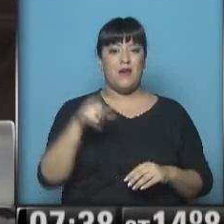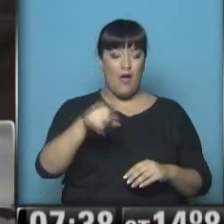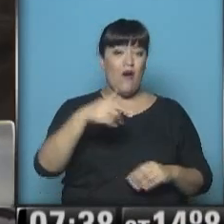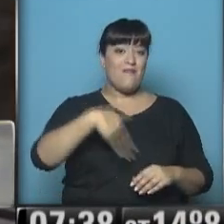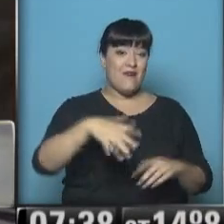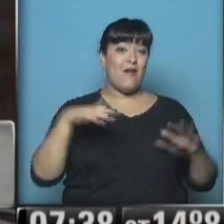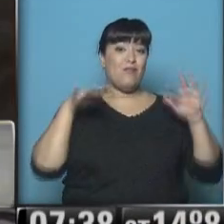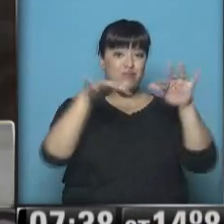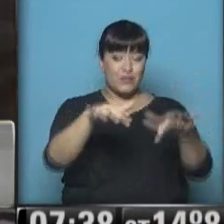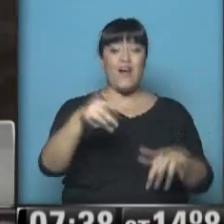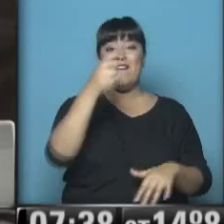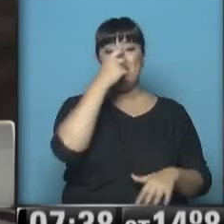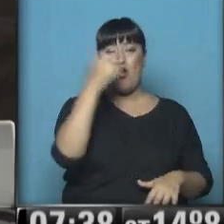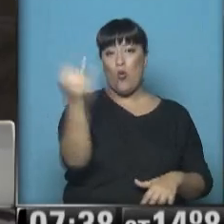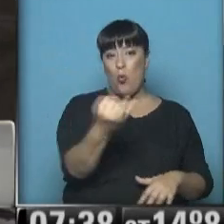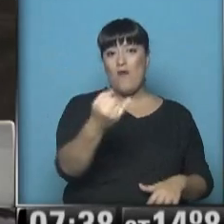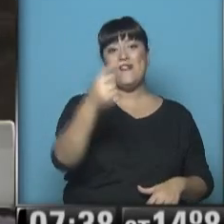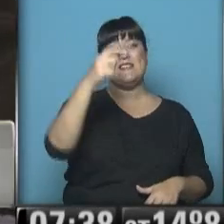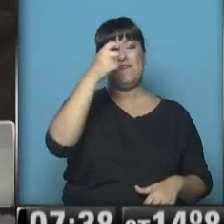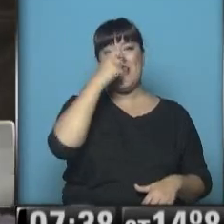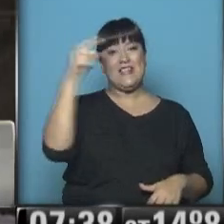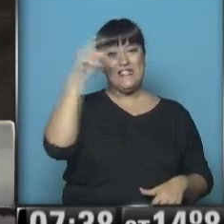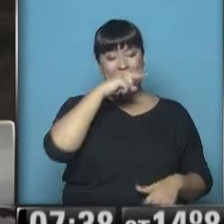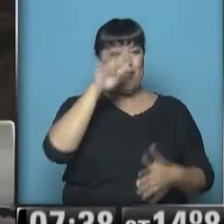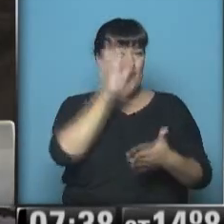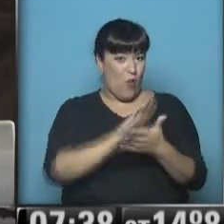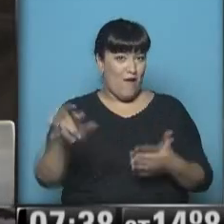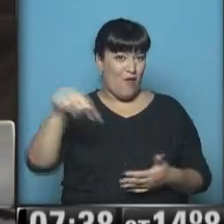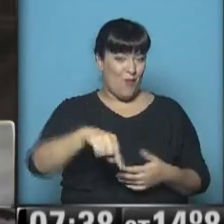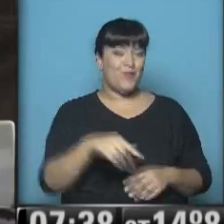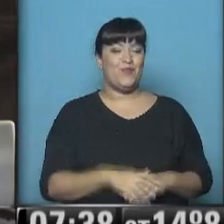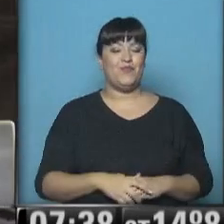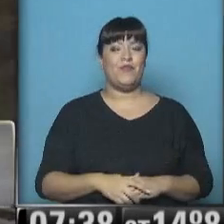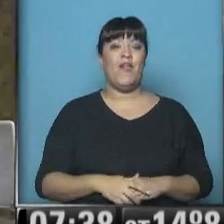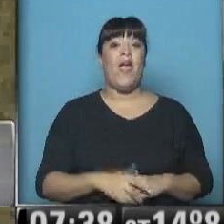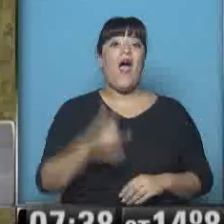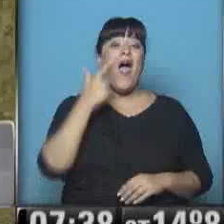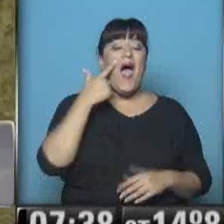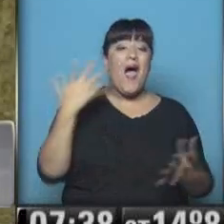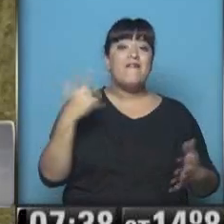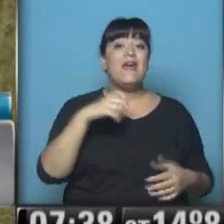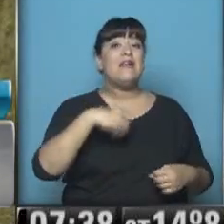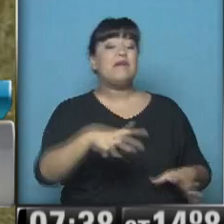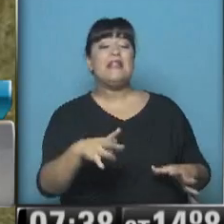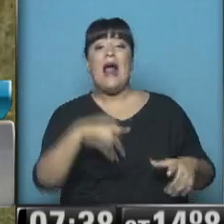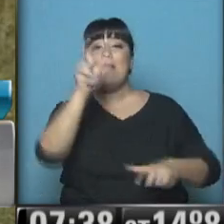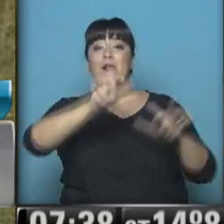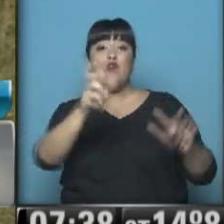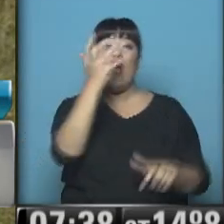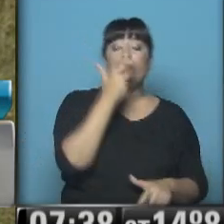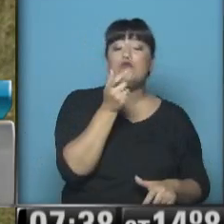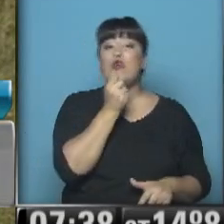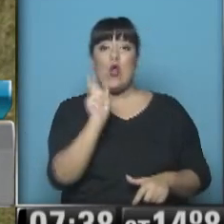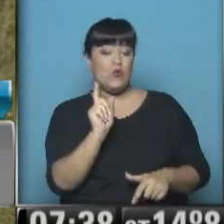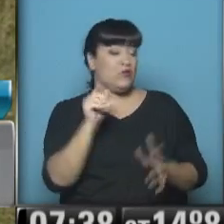venir porque se estrena ahora el 27 el jueves 27 buenos aires- veremos no sé veremos cómo reaccionan lo que sí es ese